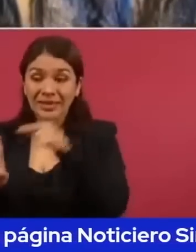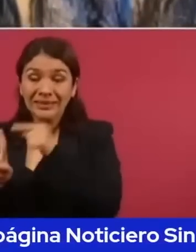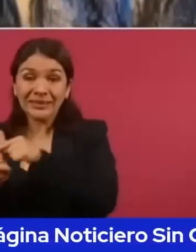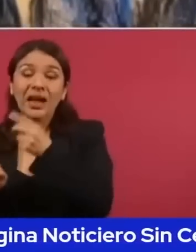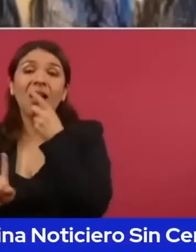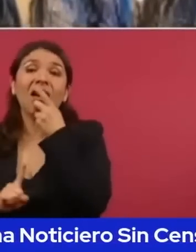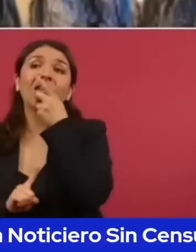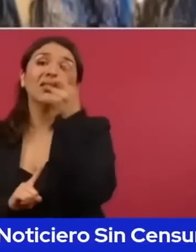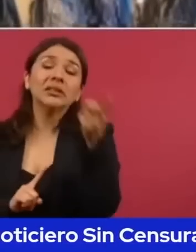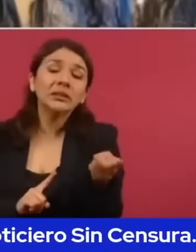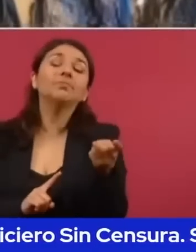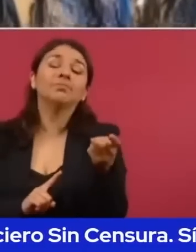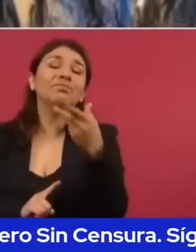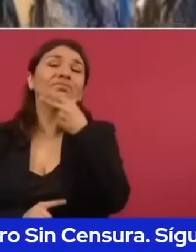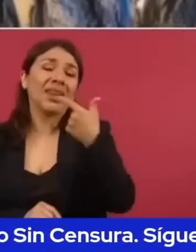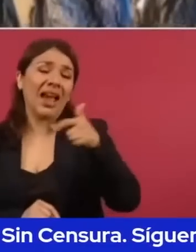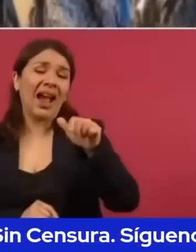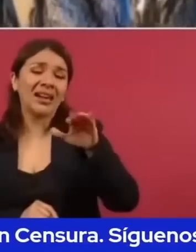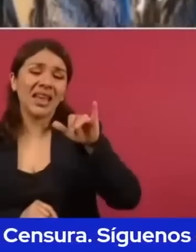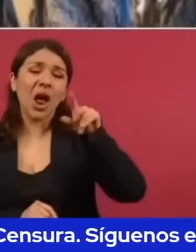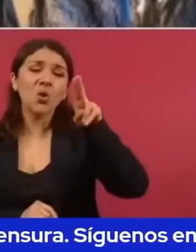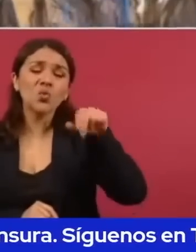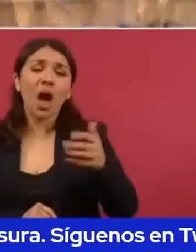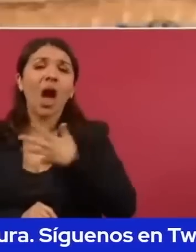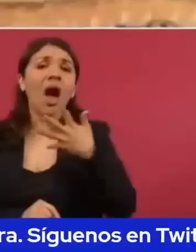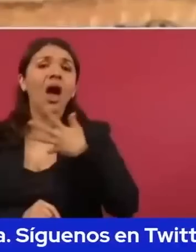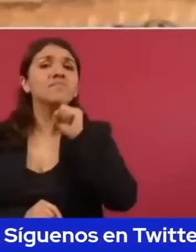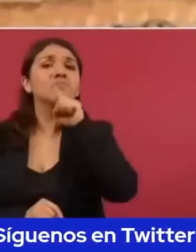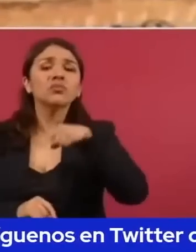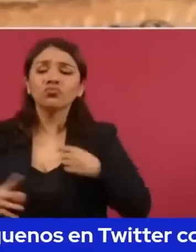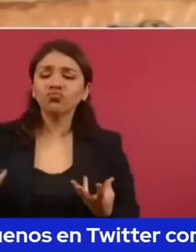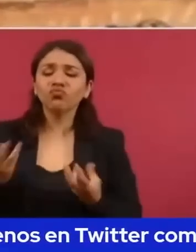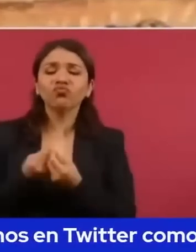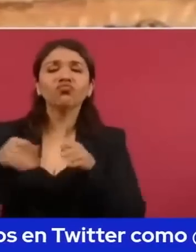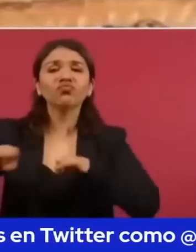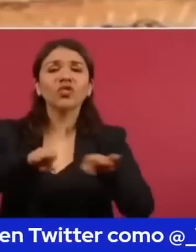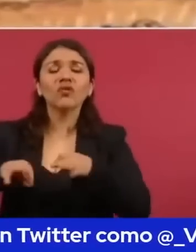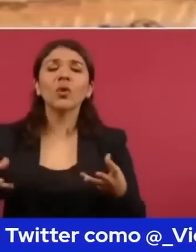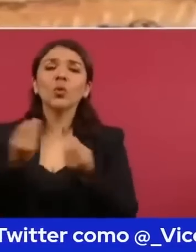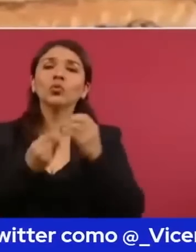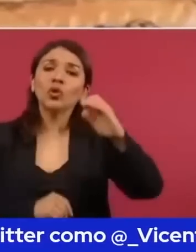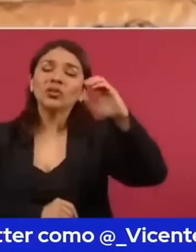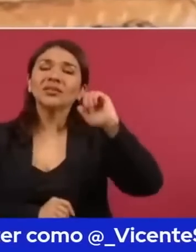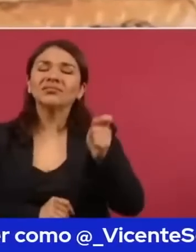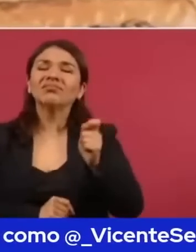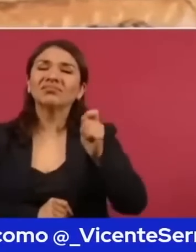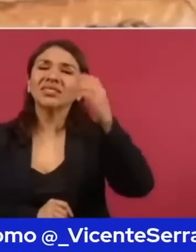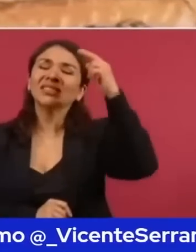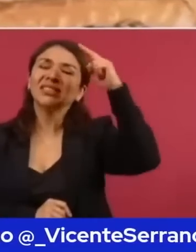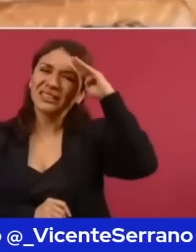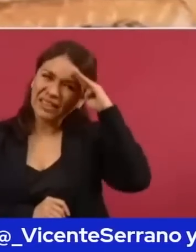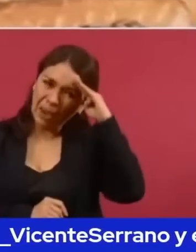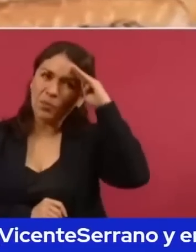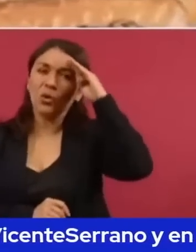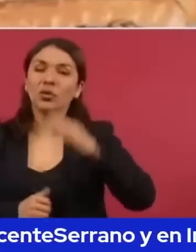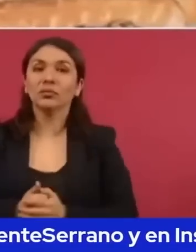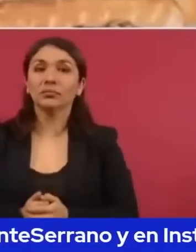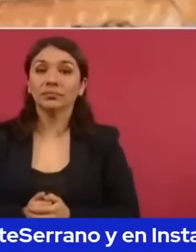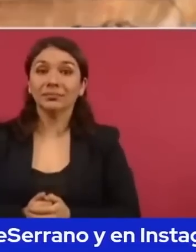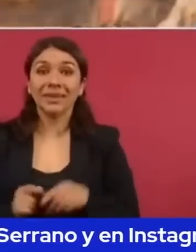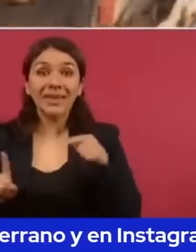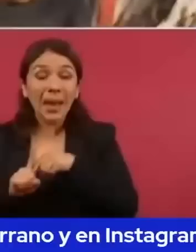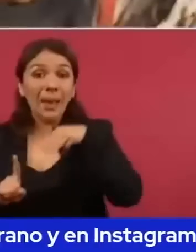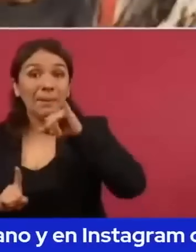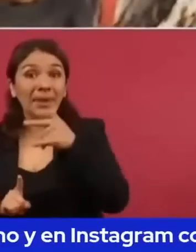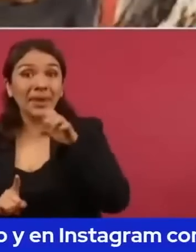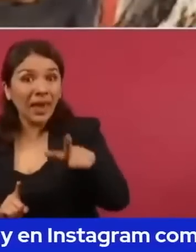dice que García Luna está en la nómina del Chapo. Mike Madrigal nunca